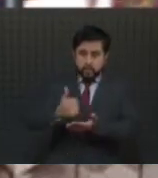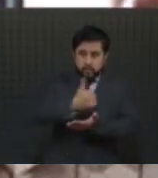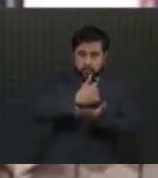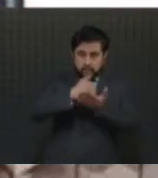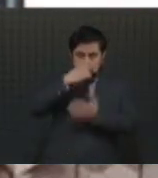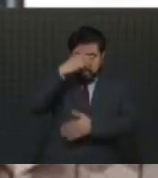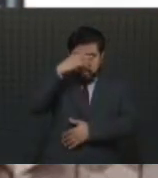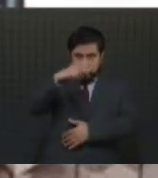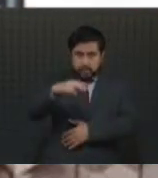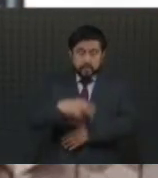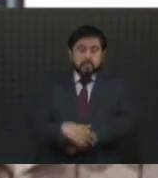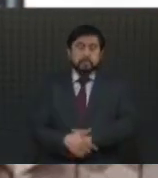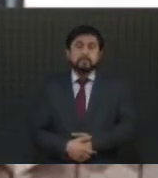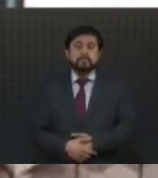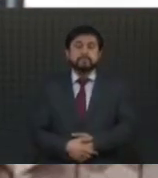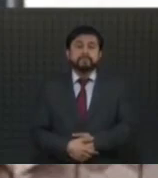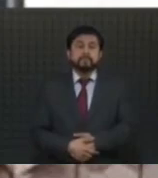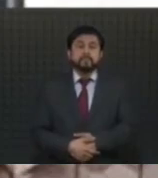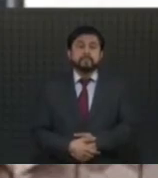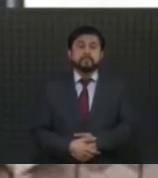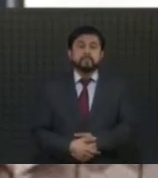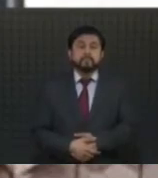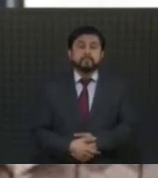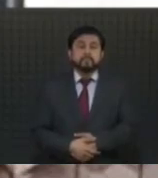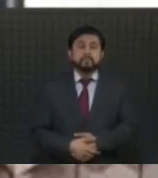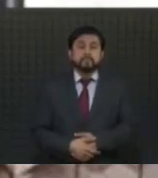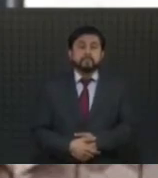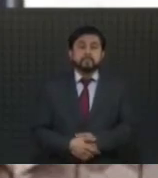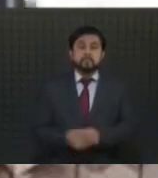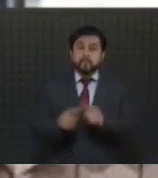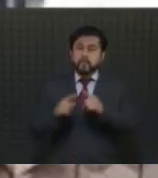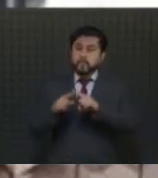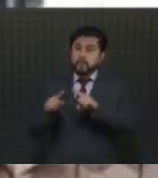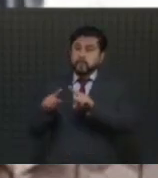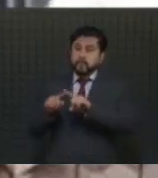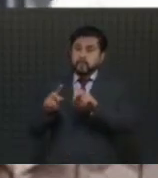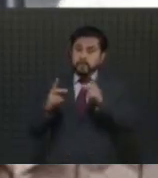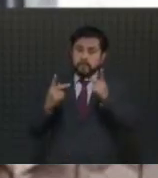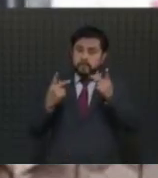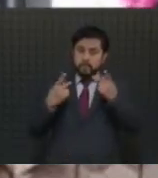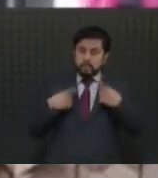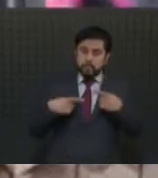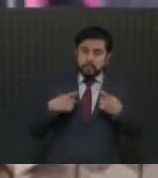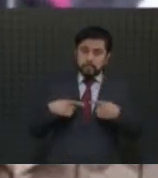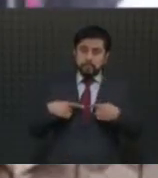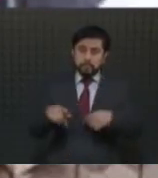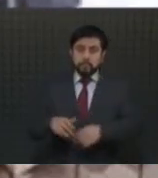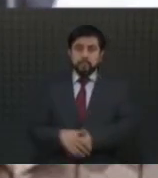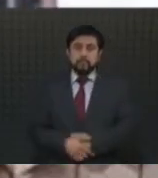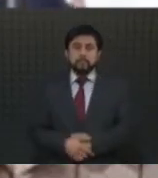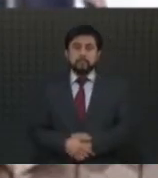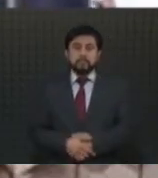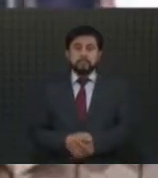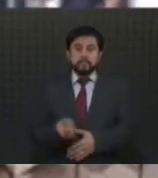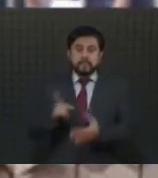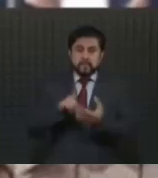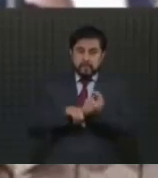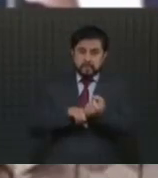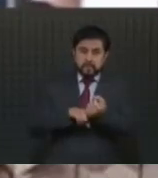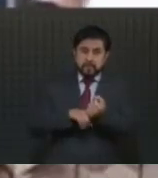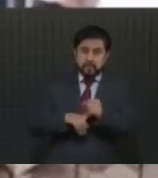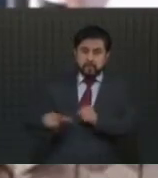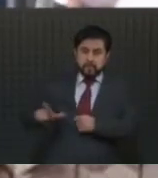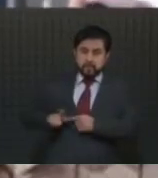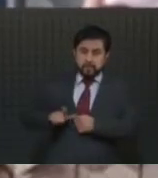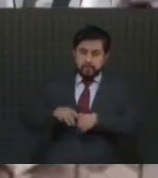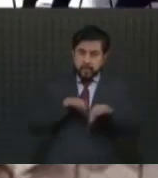México, distinguidas y distinguidos miembros del gobierno de la Ciudad